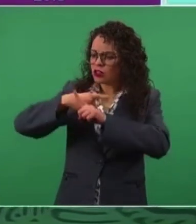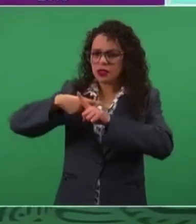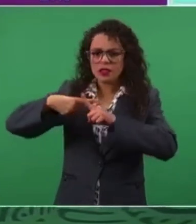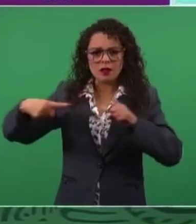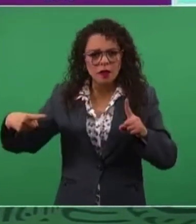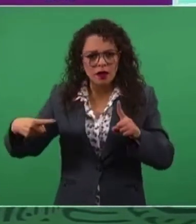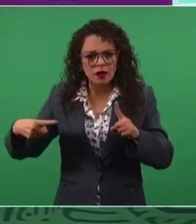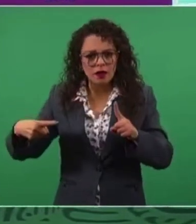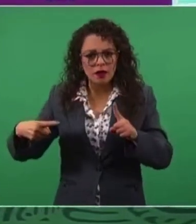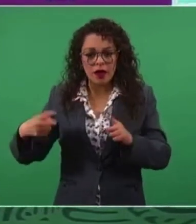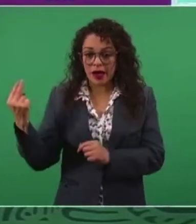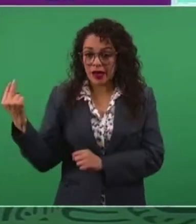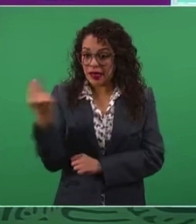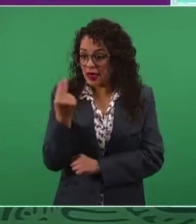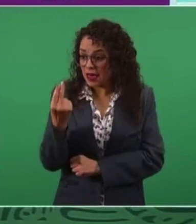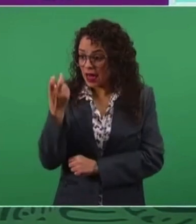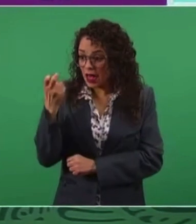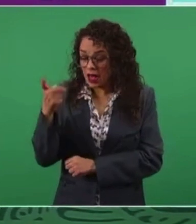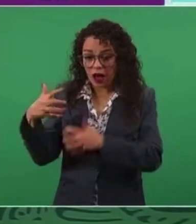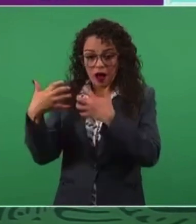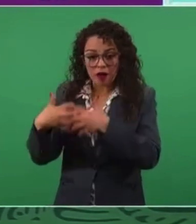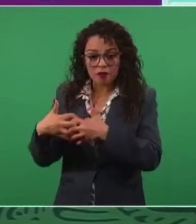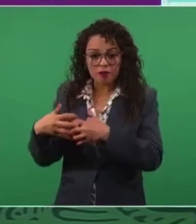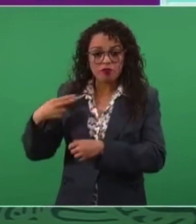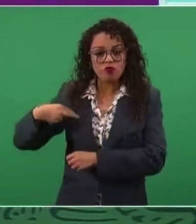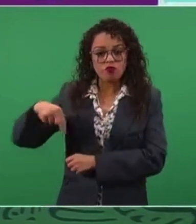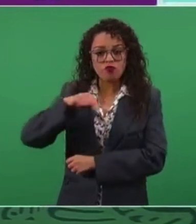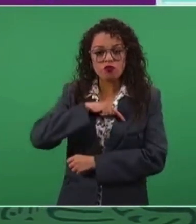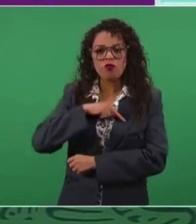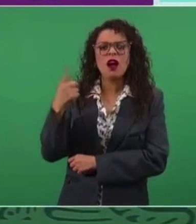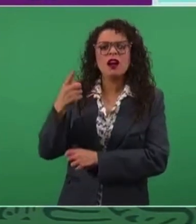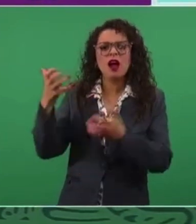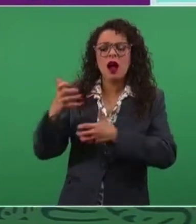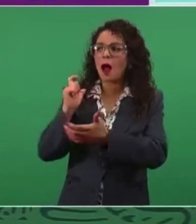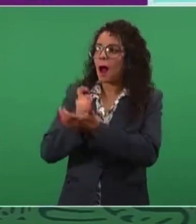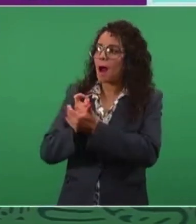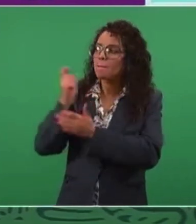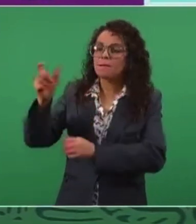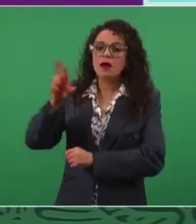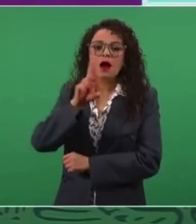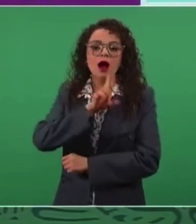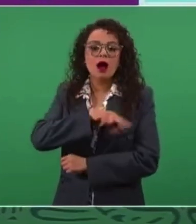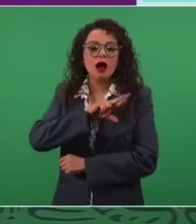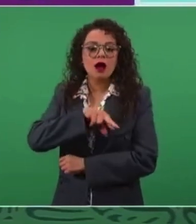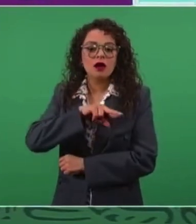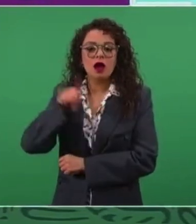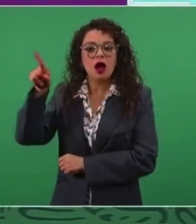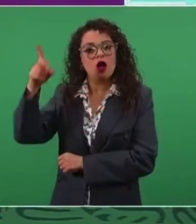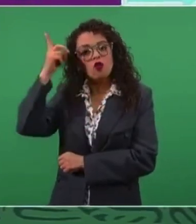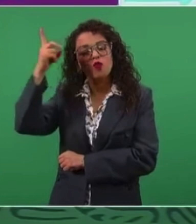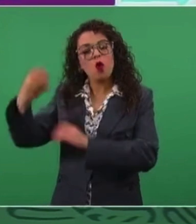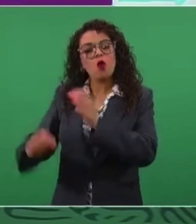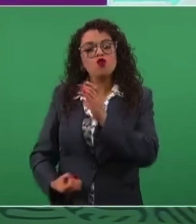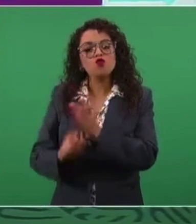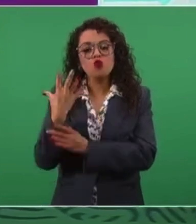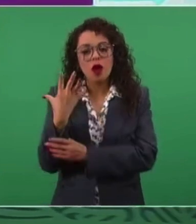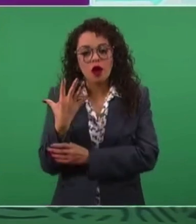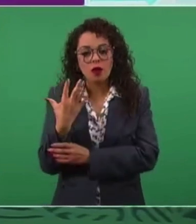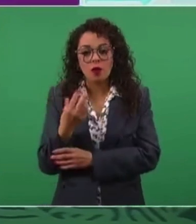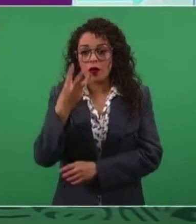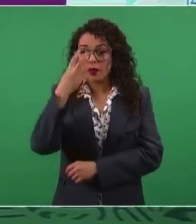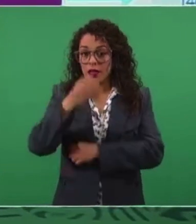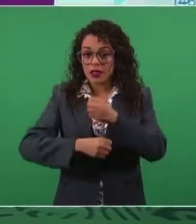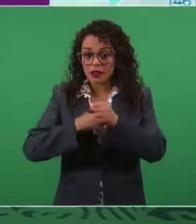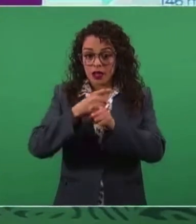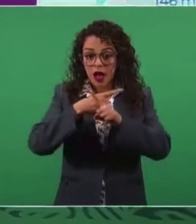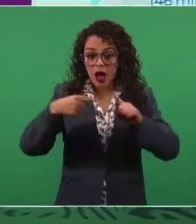requerimos esa planta, estamos pagando renta al nuevo dueño. En 3.5 años ya le